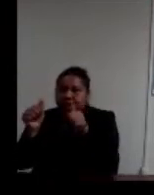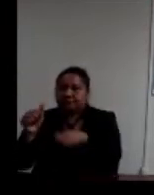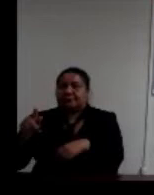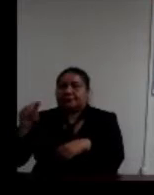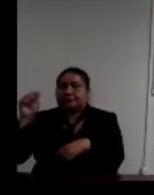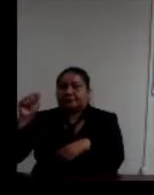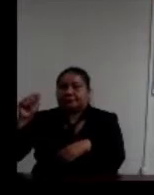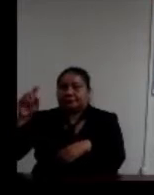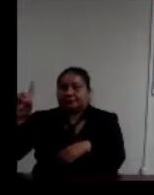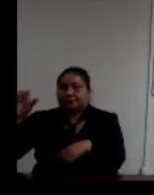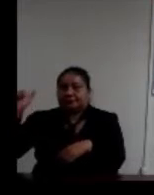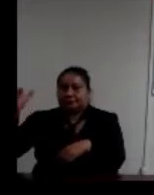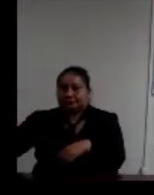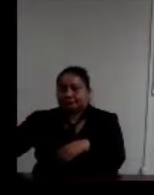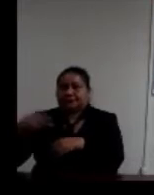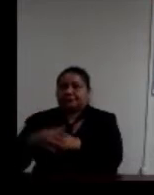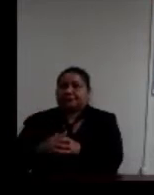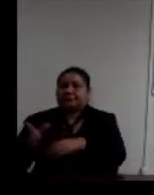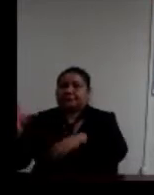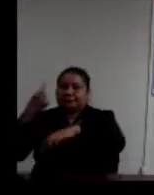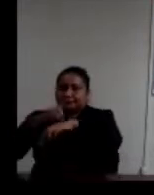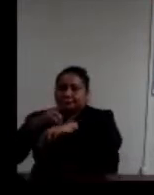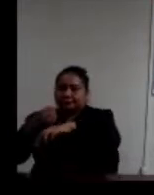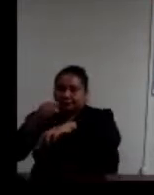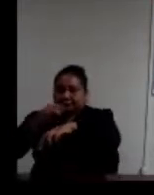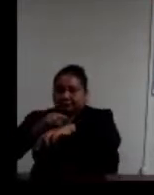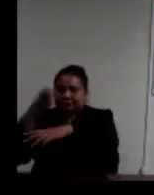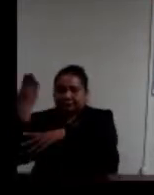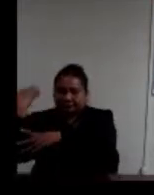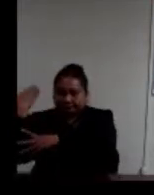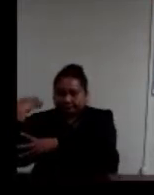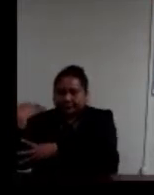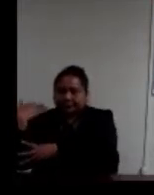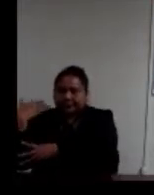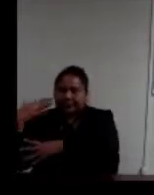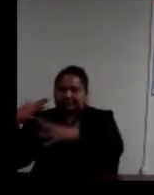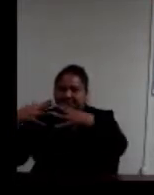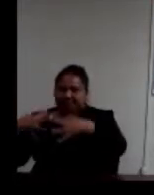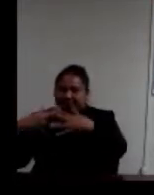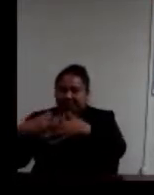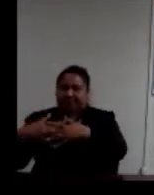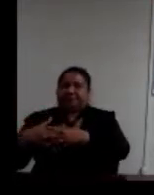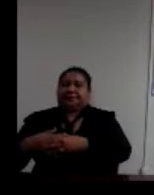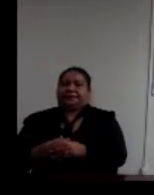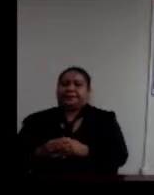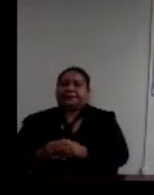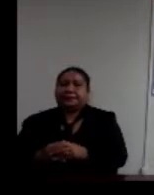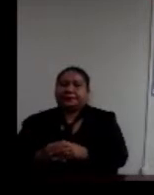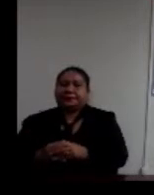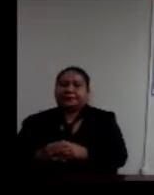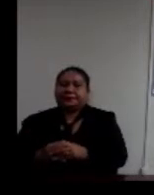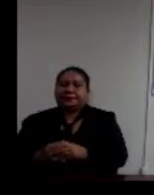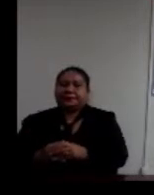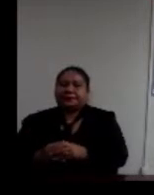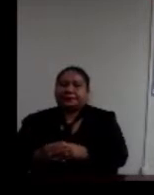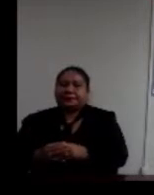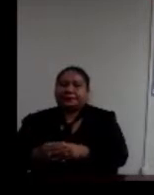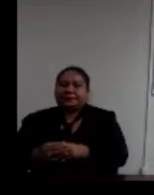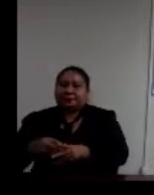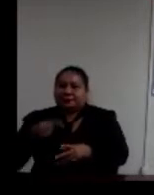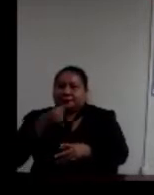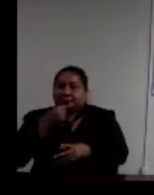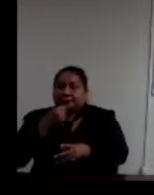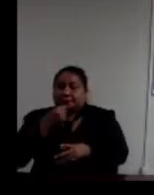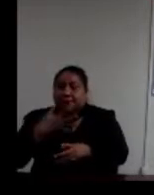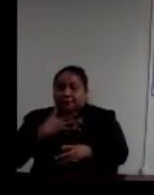hiperactividad. La semana pasada les hablaban acerca del estrés postraumático y les hablaban acerca de que si un